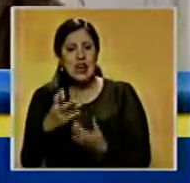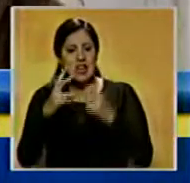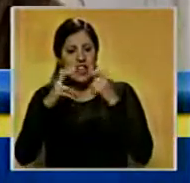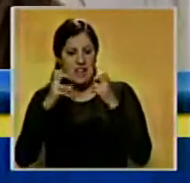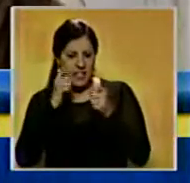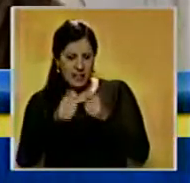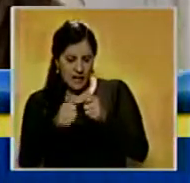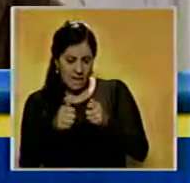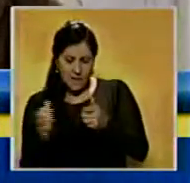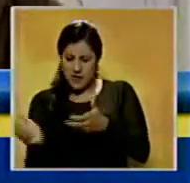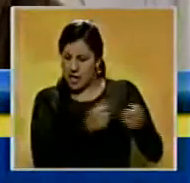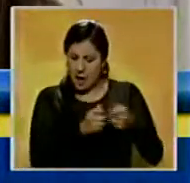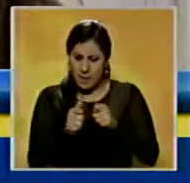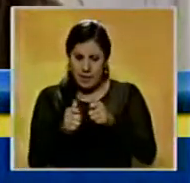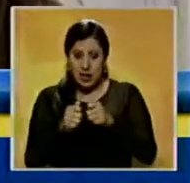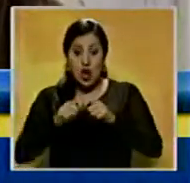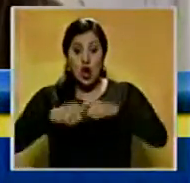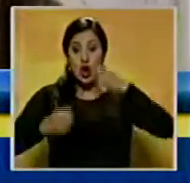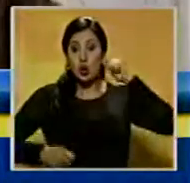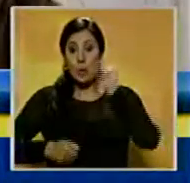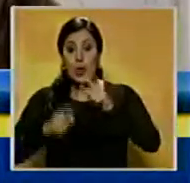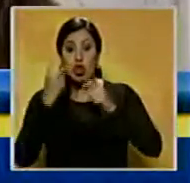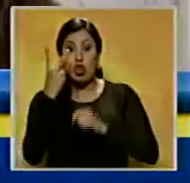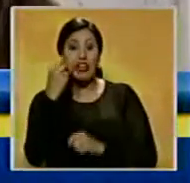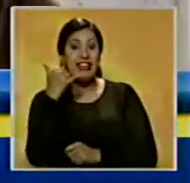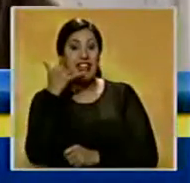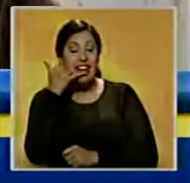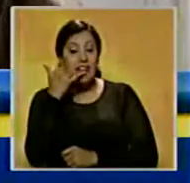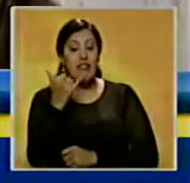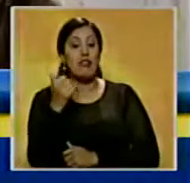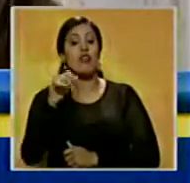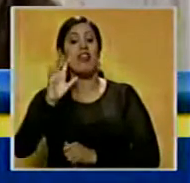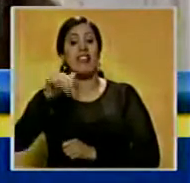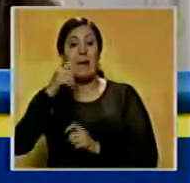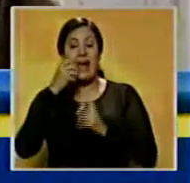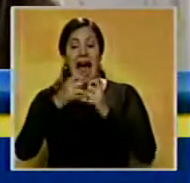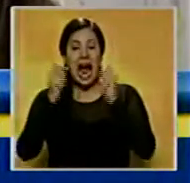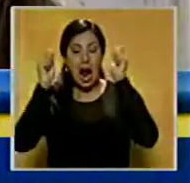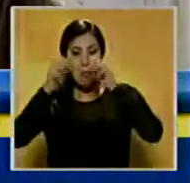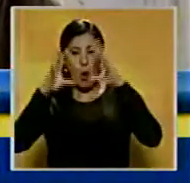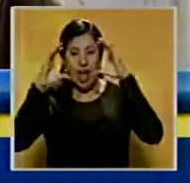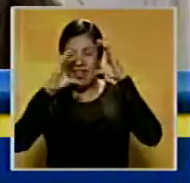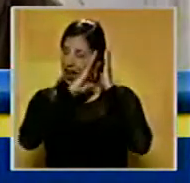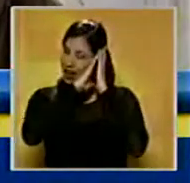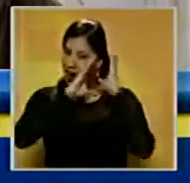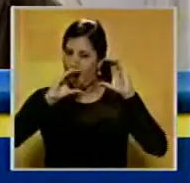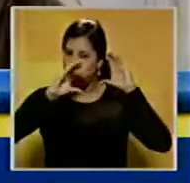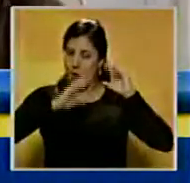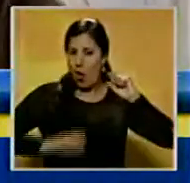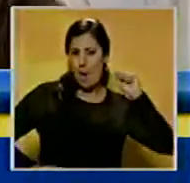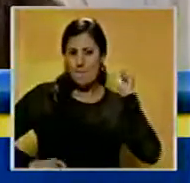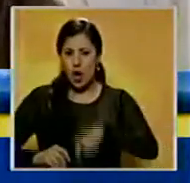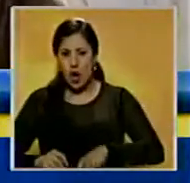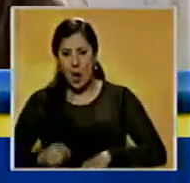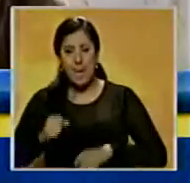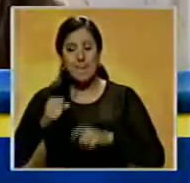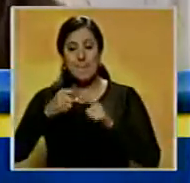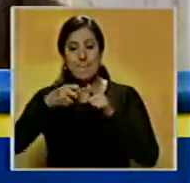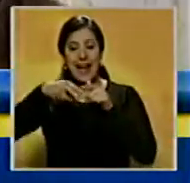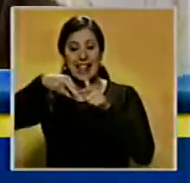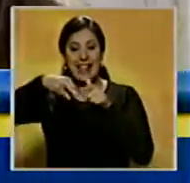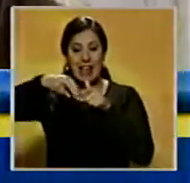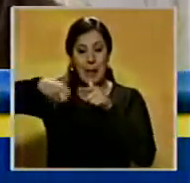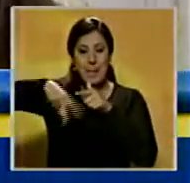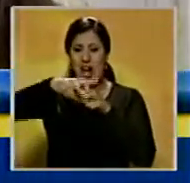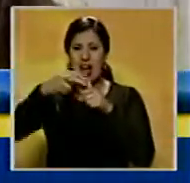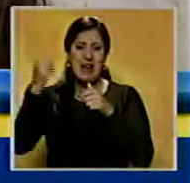el teléfono, me llegó a romper 2 teléfonos. Me golpeó con almohadas, me daba patadas, o sea, sí